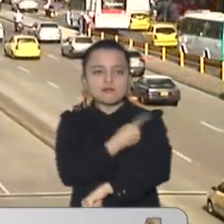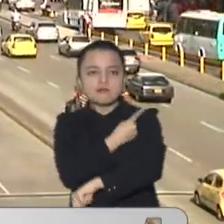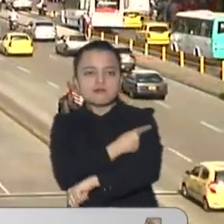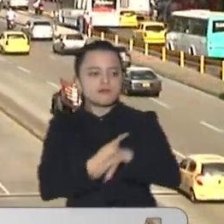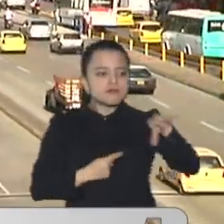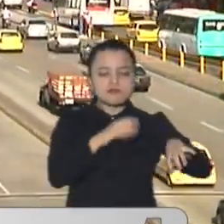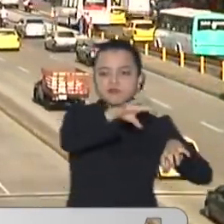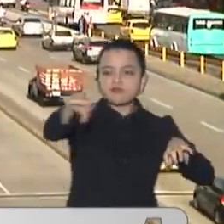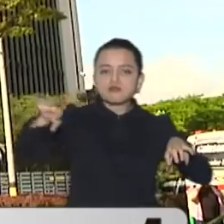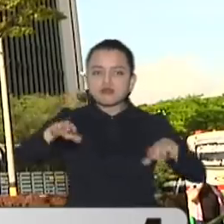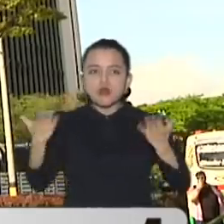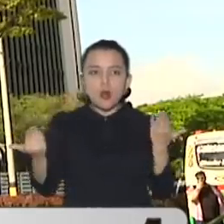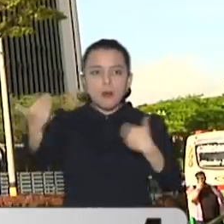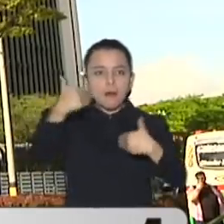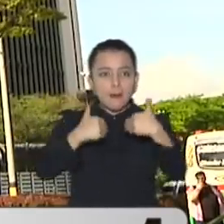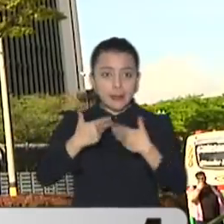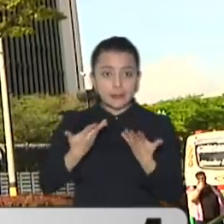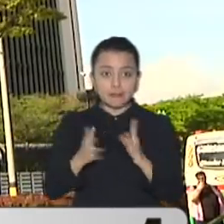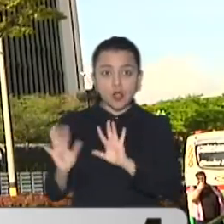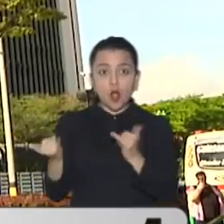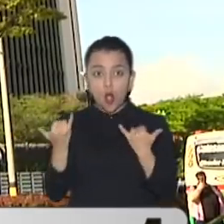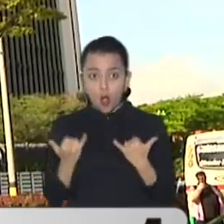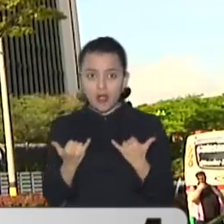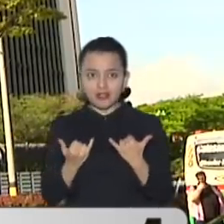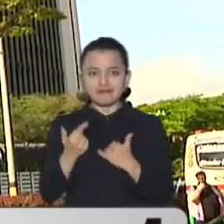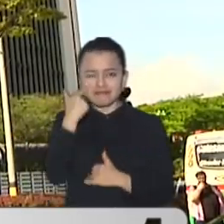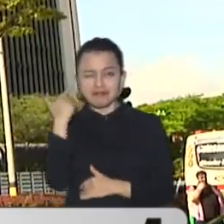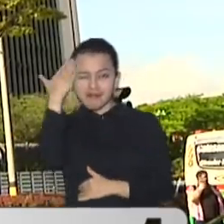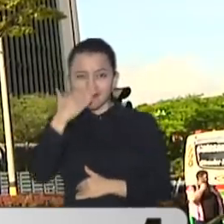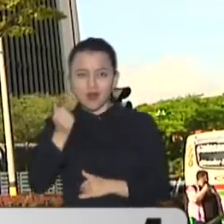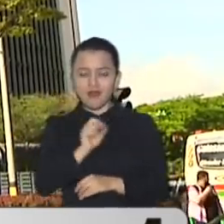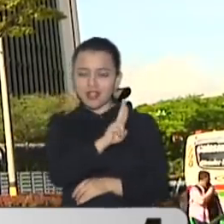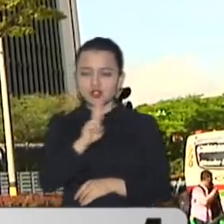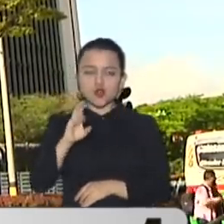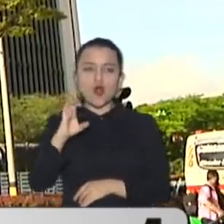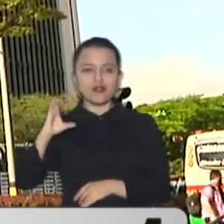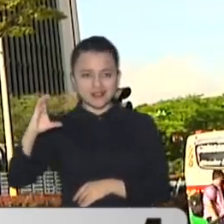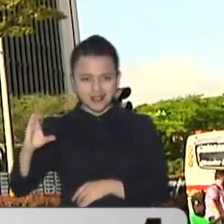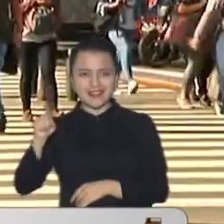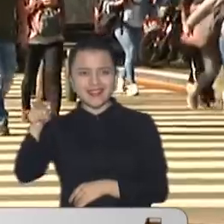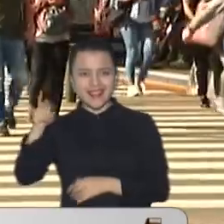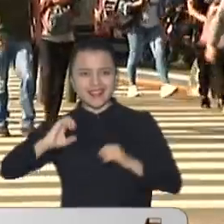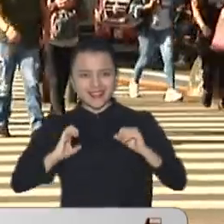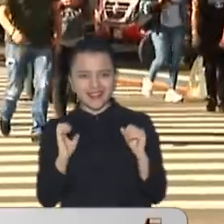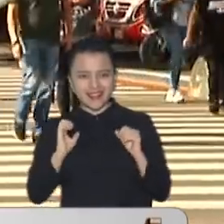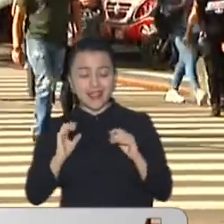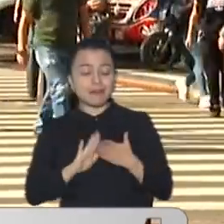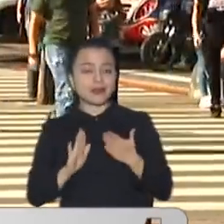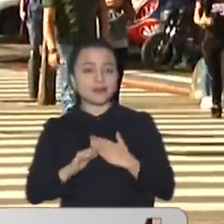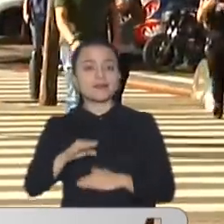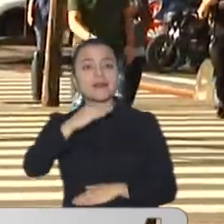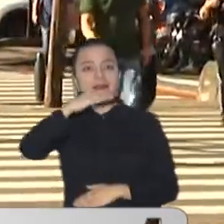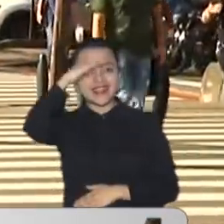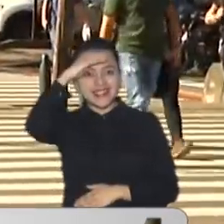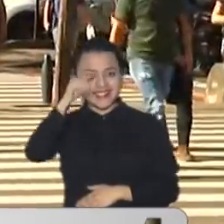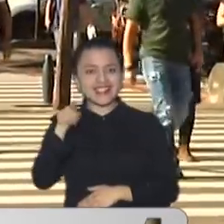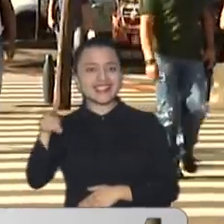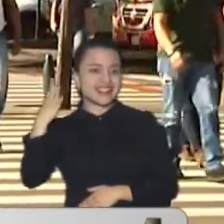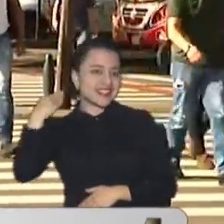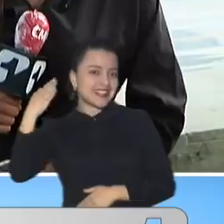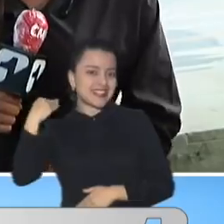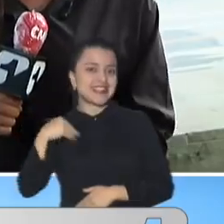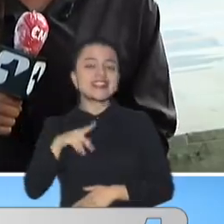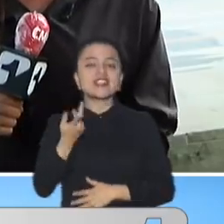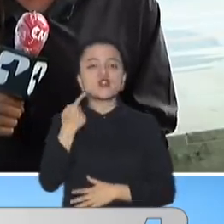Daniel Quintero, hizo un simulacro en el suroccidente de la ciudad en donde anunció que serán 90.000 las vacunas en la